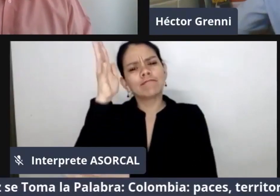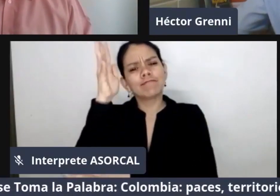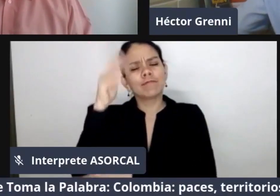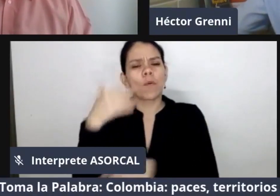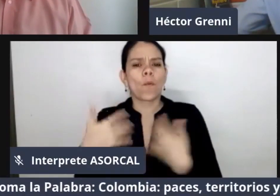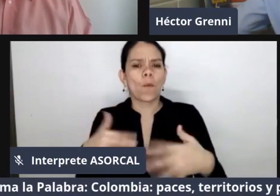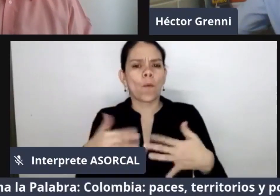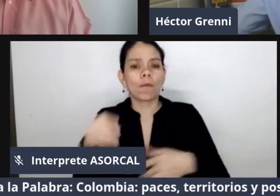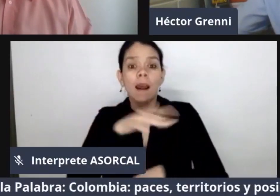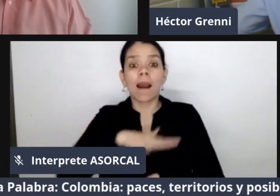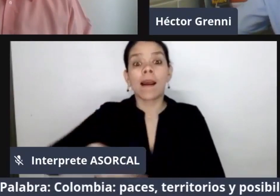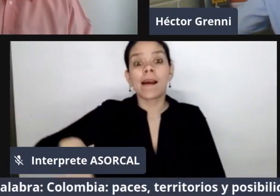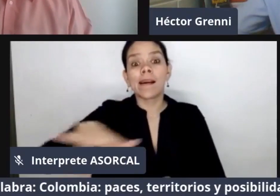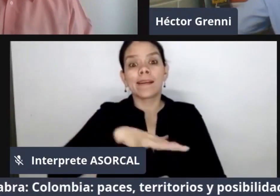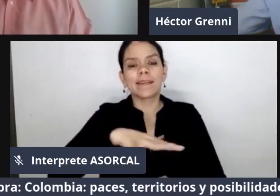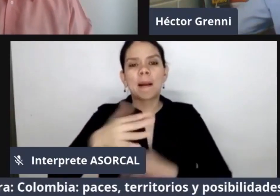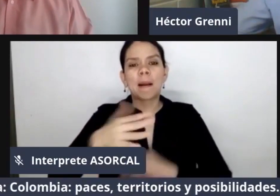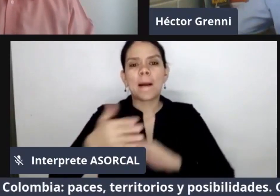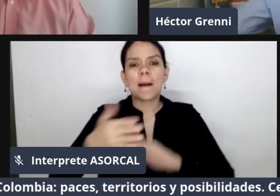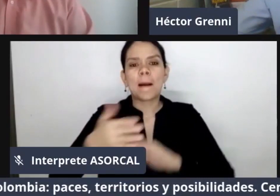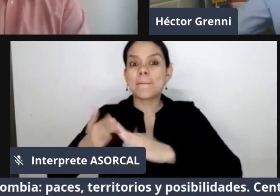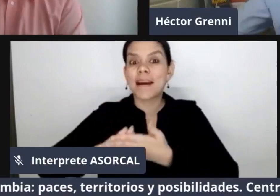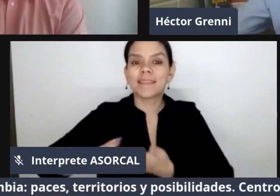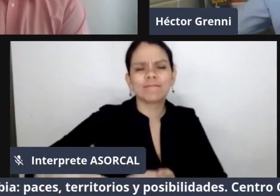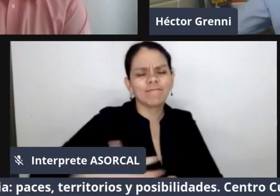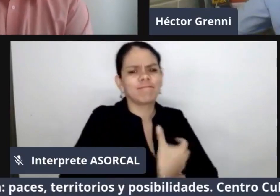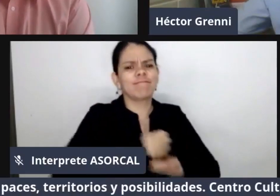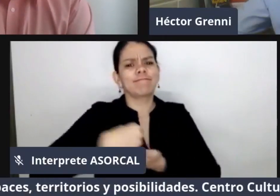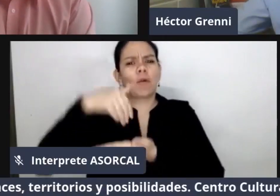Colombia. Yo hablo desde El Salvador.